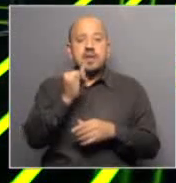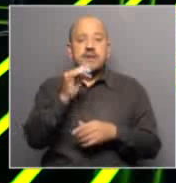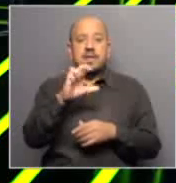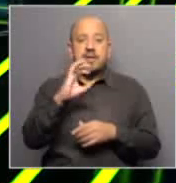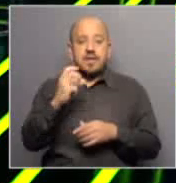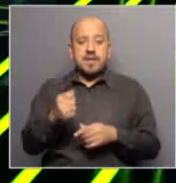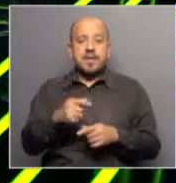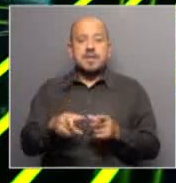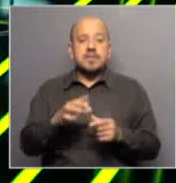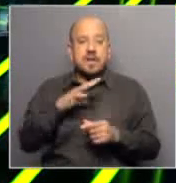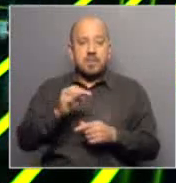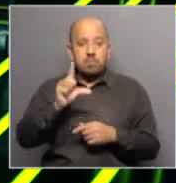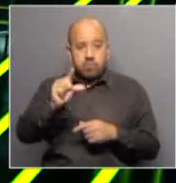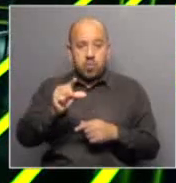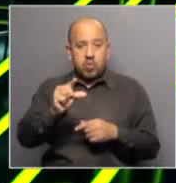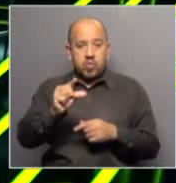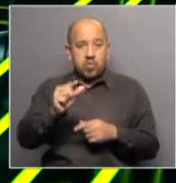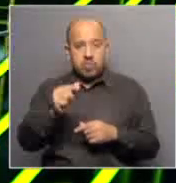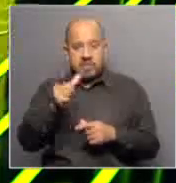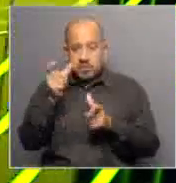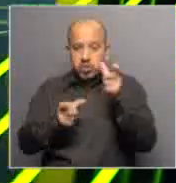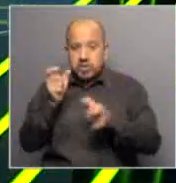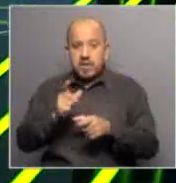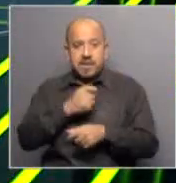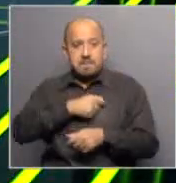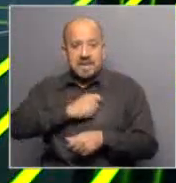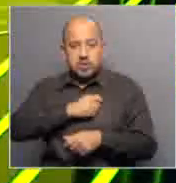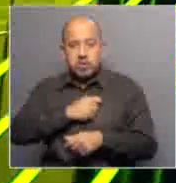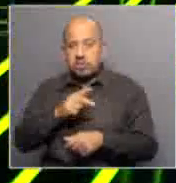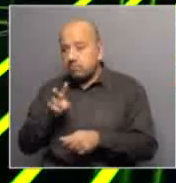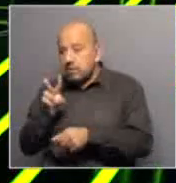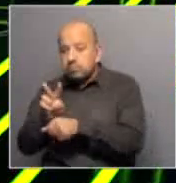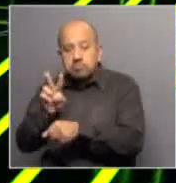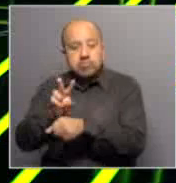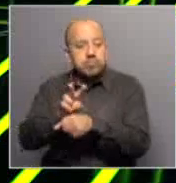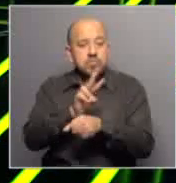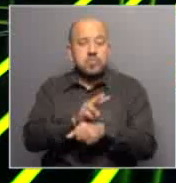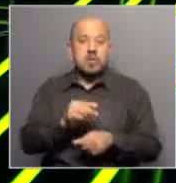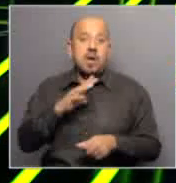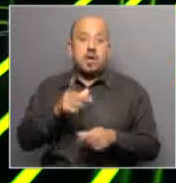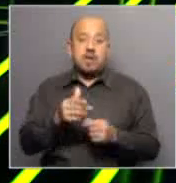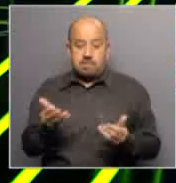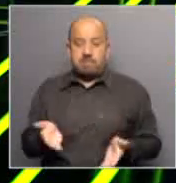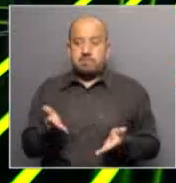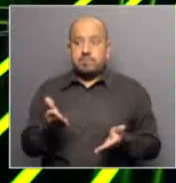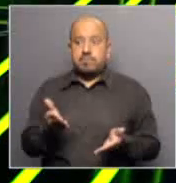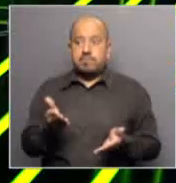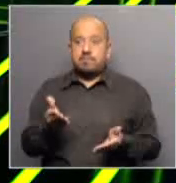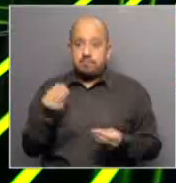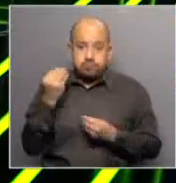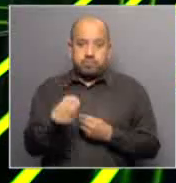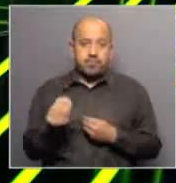pocos fiscalizadores, lo que hay que hacer es reforzar el IRCA en su capacidad fiscalizadora,